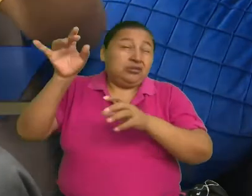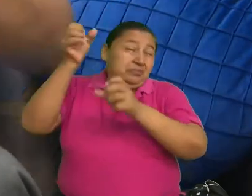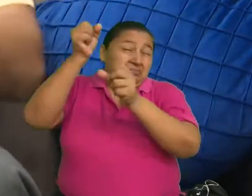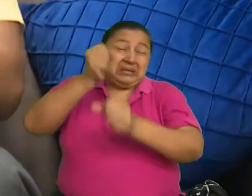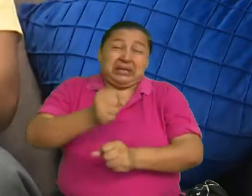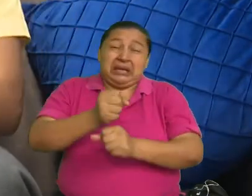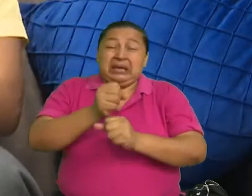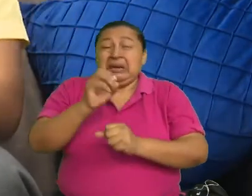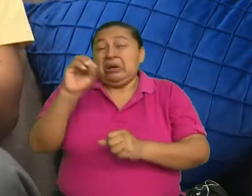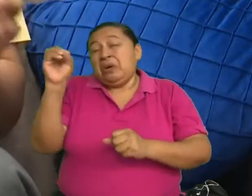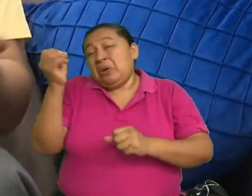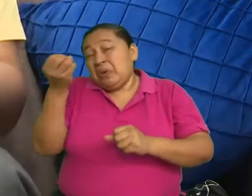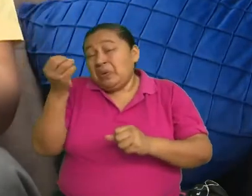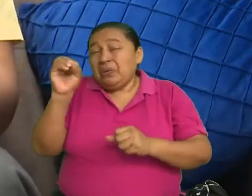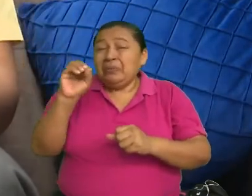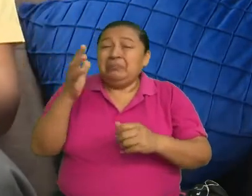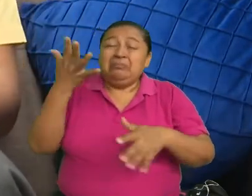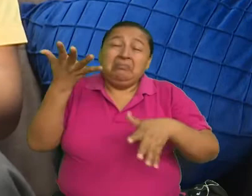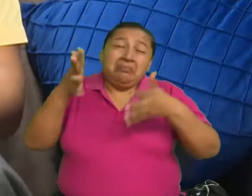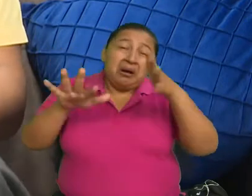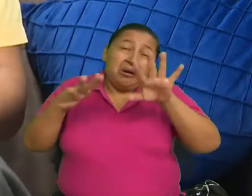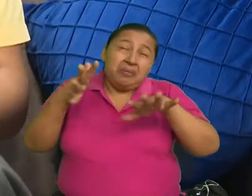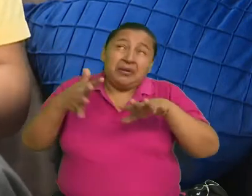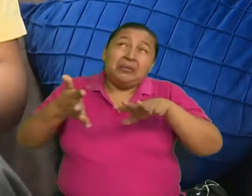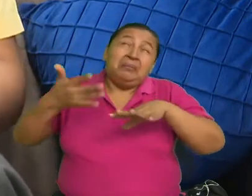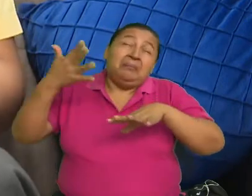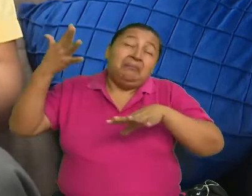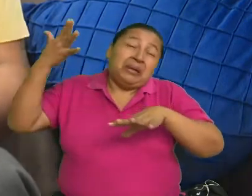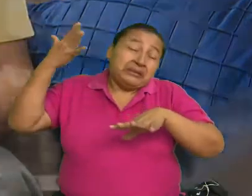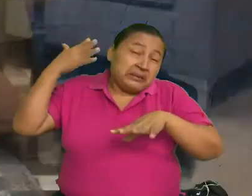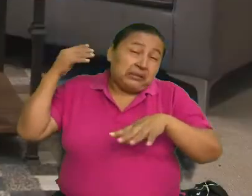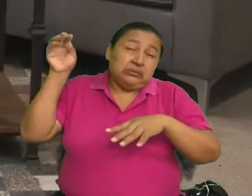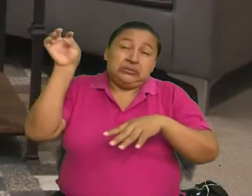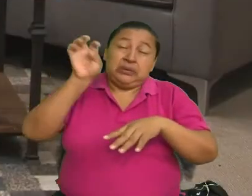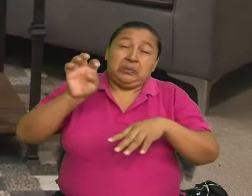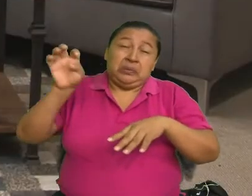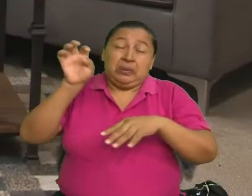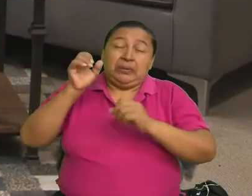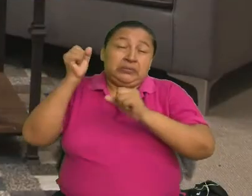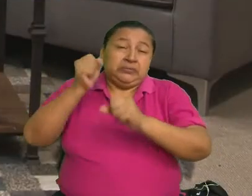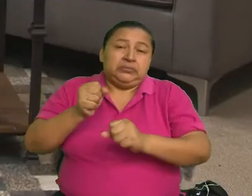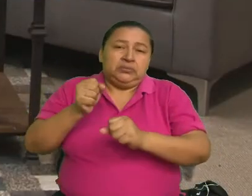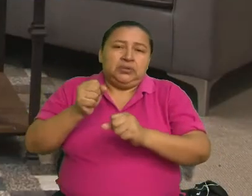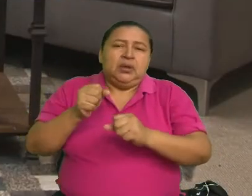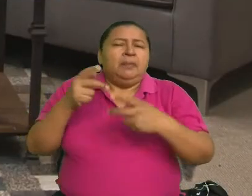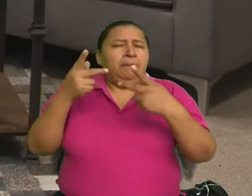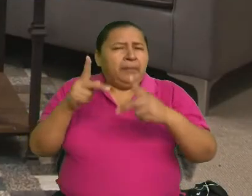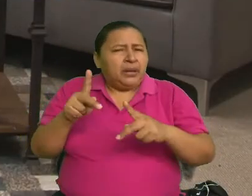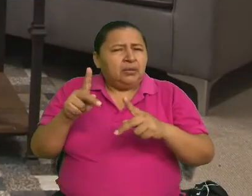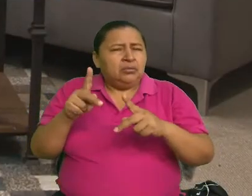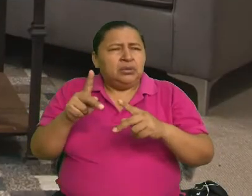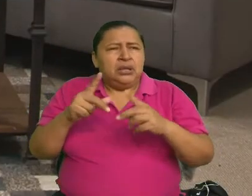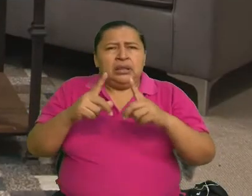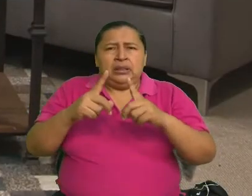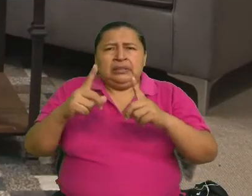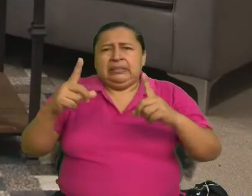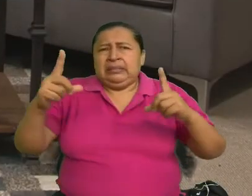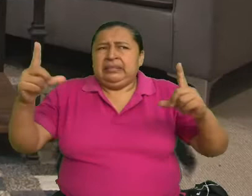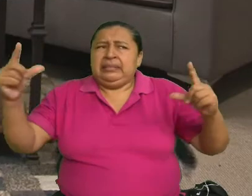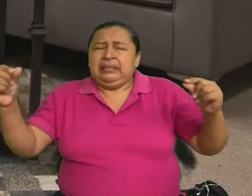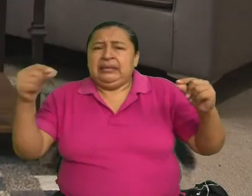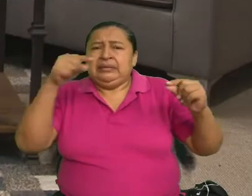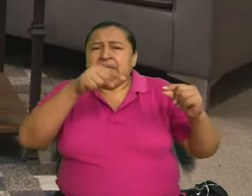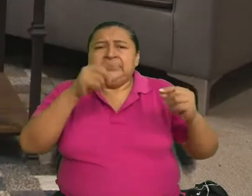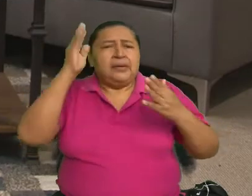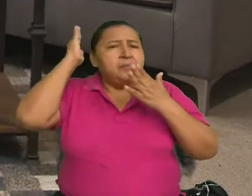menos similar a los antiguos vientos imperiales europeos. Y bastante alejada de esa realidad indígena, de esa realidad